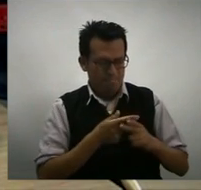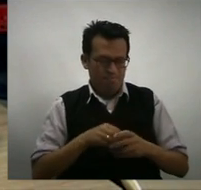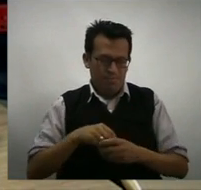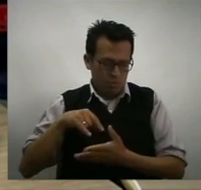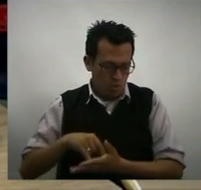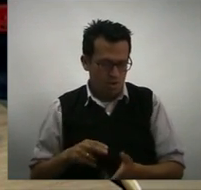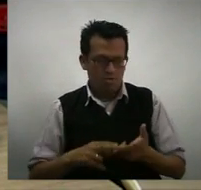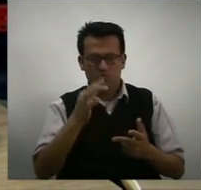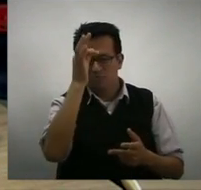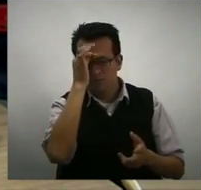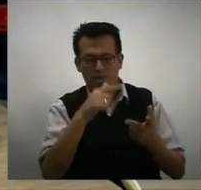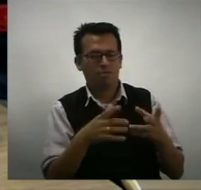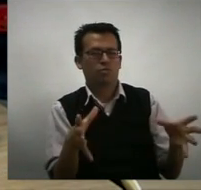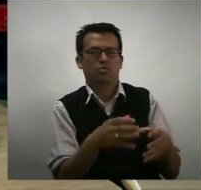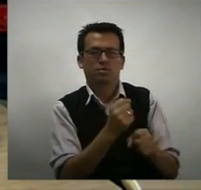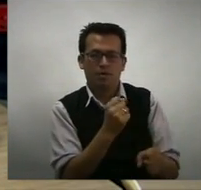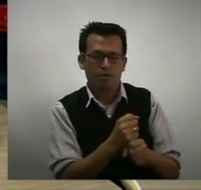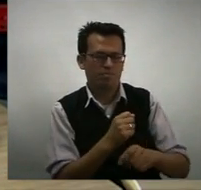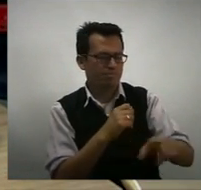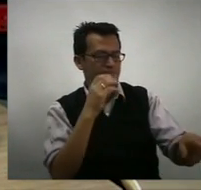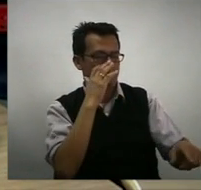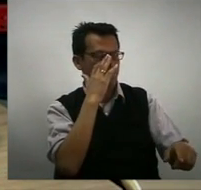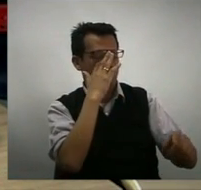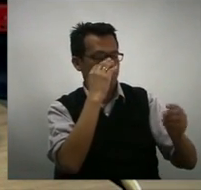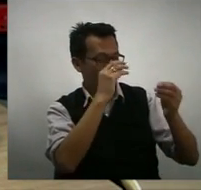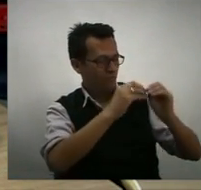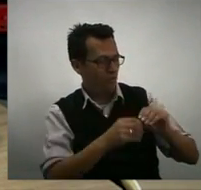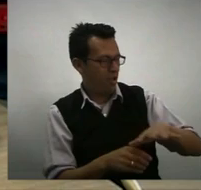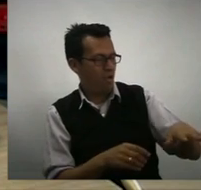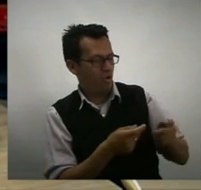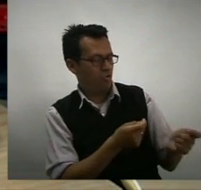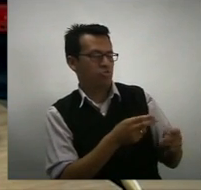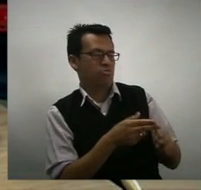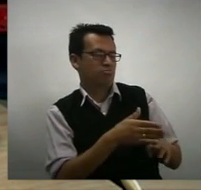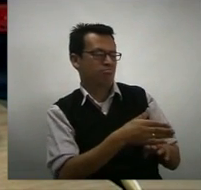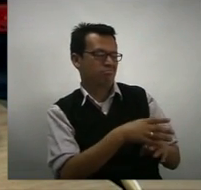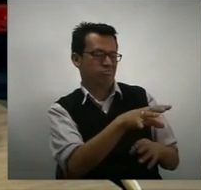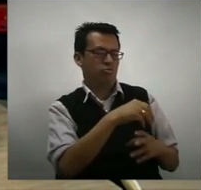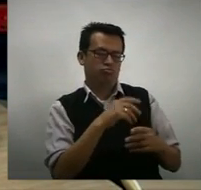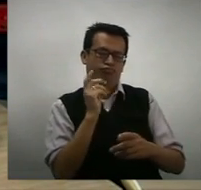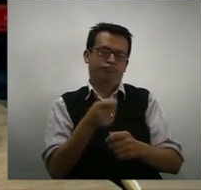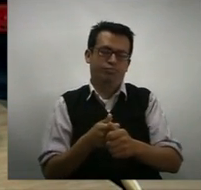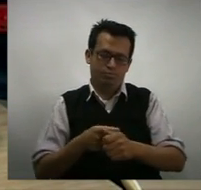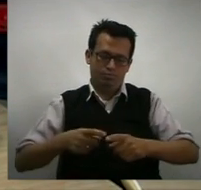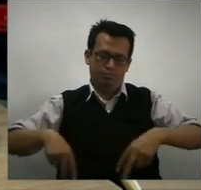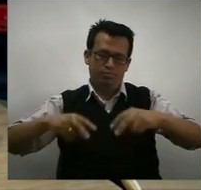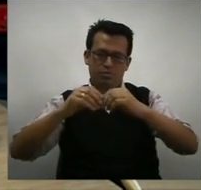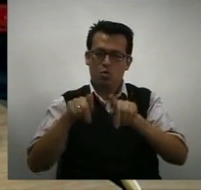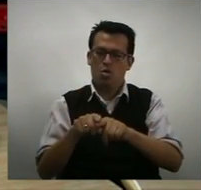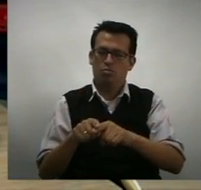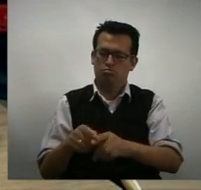escuelas, cárceles, hospitales, lugares de trabajo, extensiones de control que se crean y legitiman por la sociedad. Su